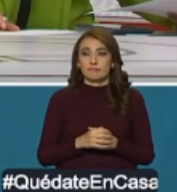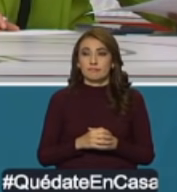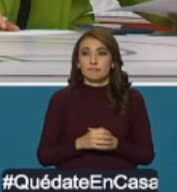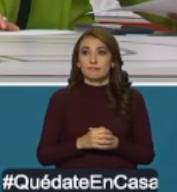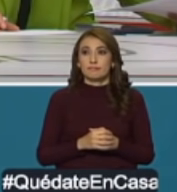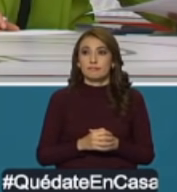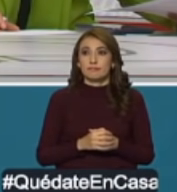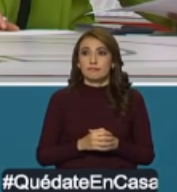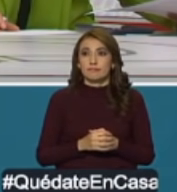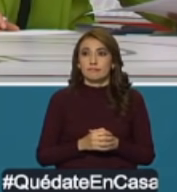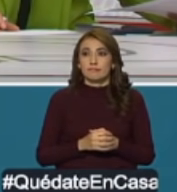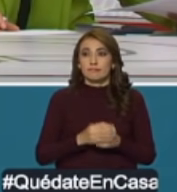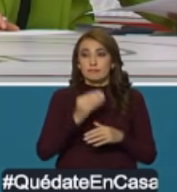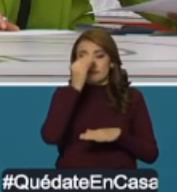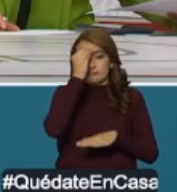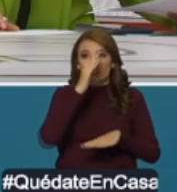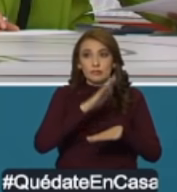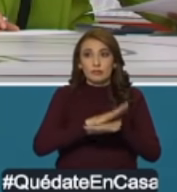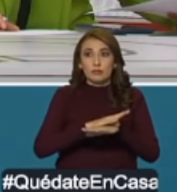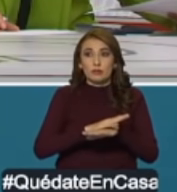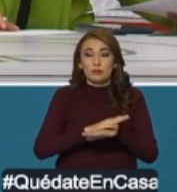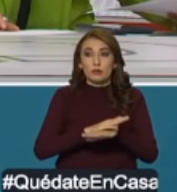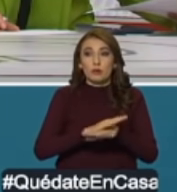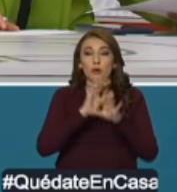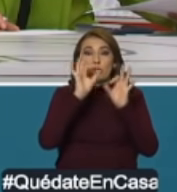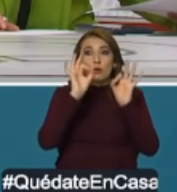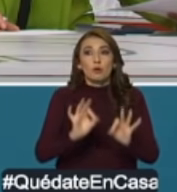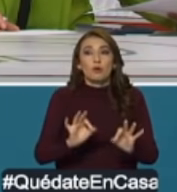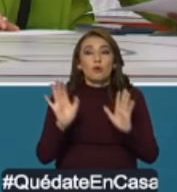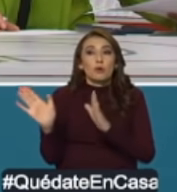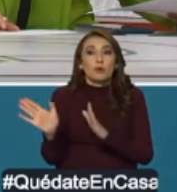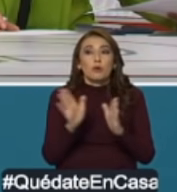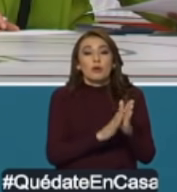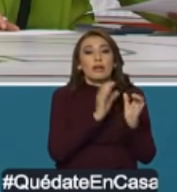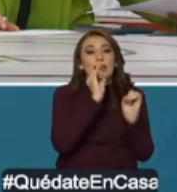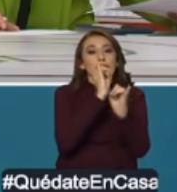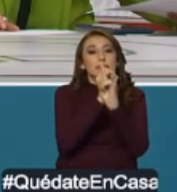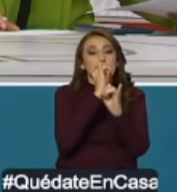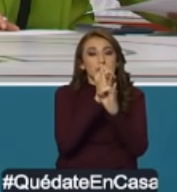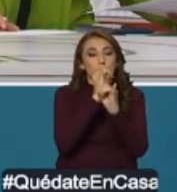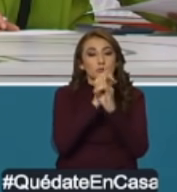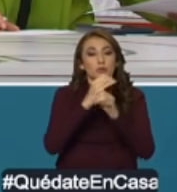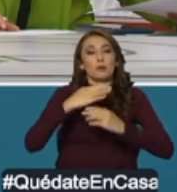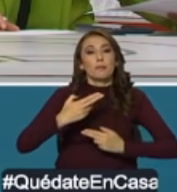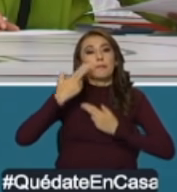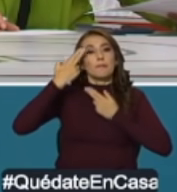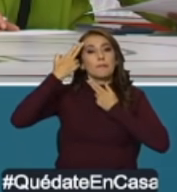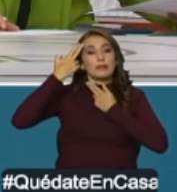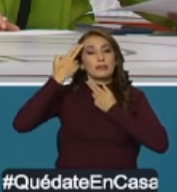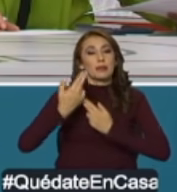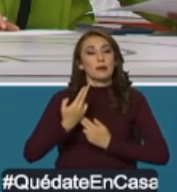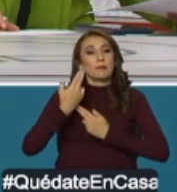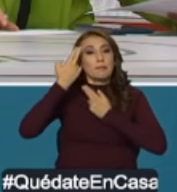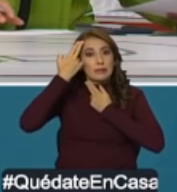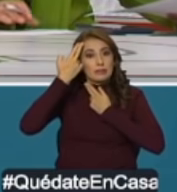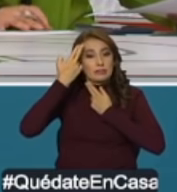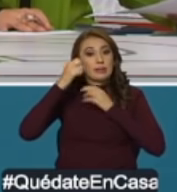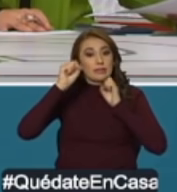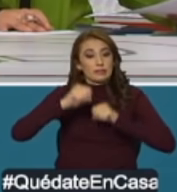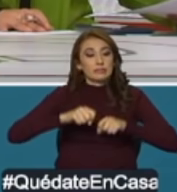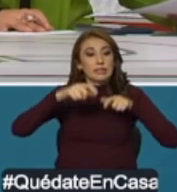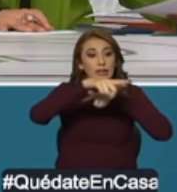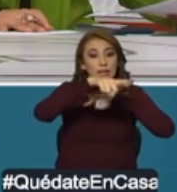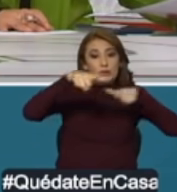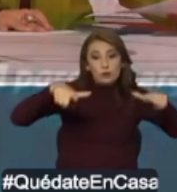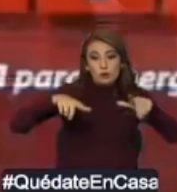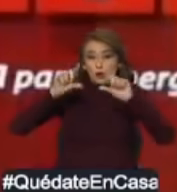Buenas tardes. Nuevamente, solo una última precisión. Si bien el Instituto Geográfico Militar coordina la sala situacional y el